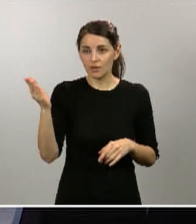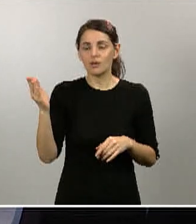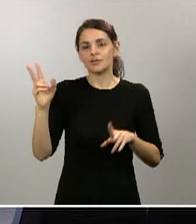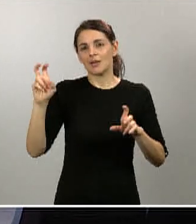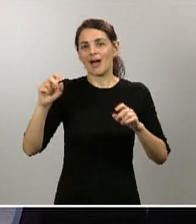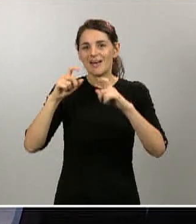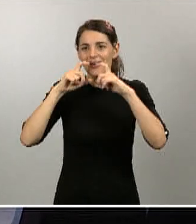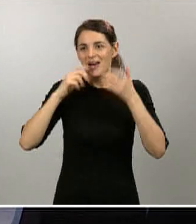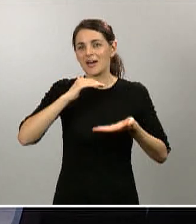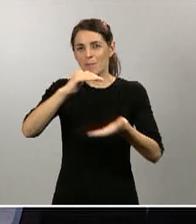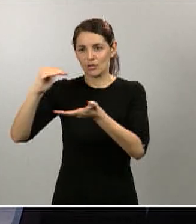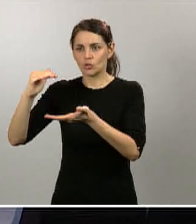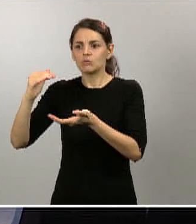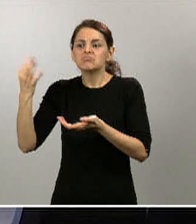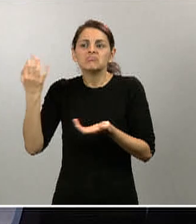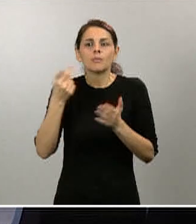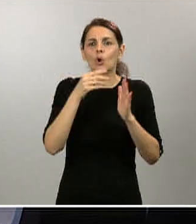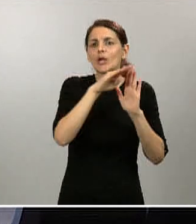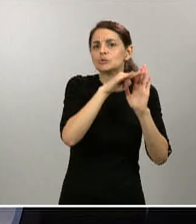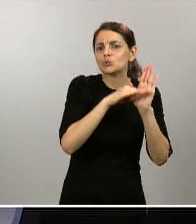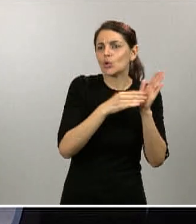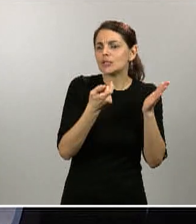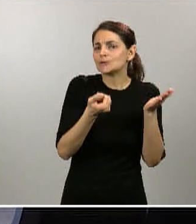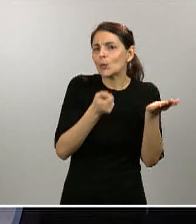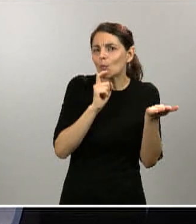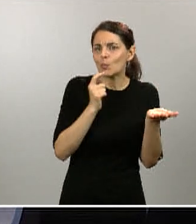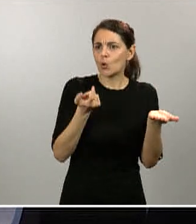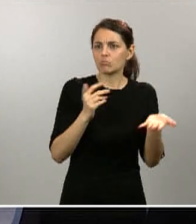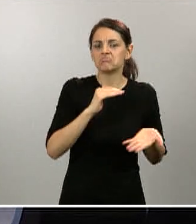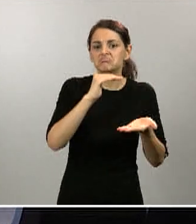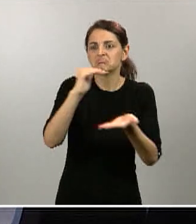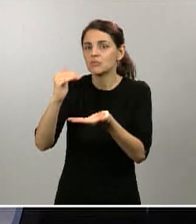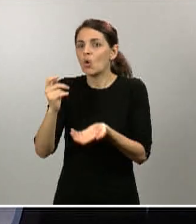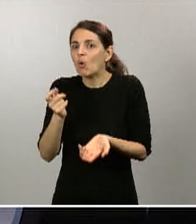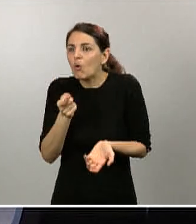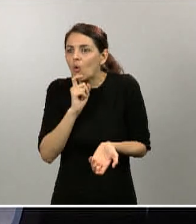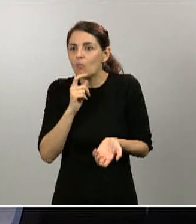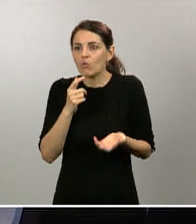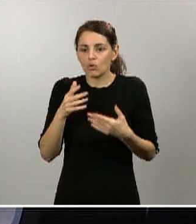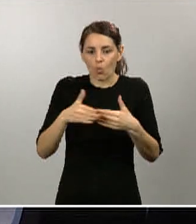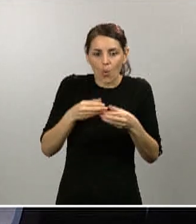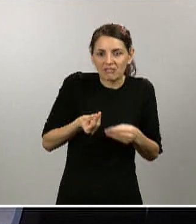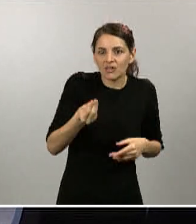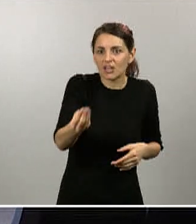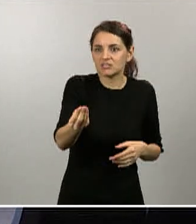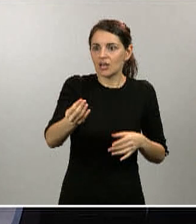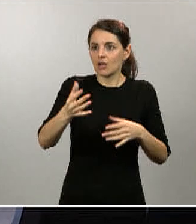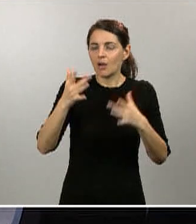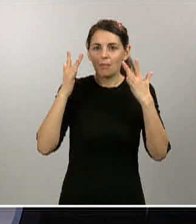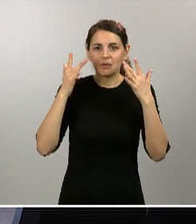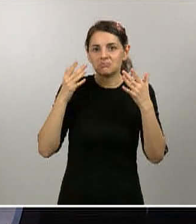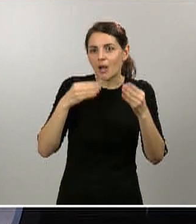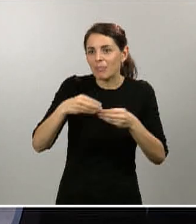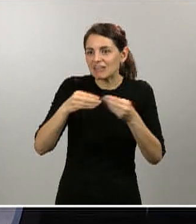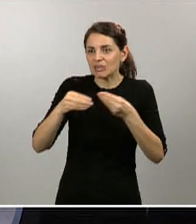dado para el reparto de mascarillas en transportes públicos, entregarlas con guantes, plastificadas, cogidas de las gomas, porque se ha visto un poco de todo a lo